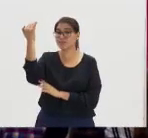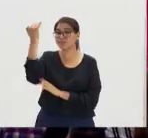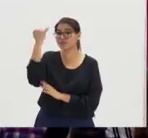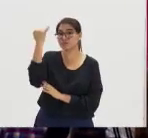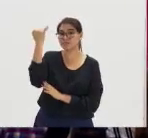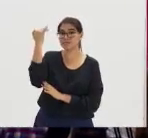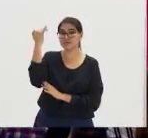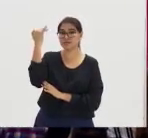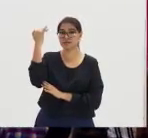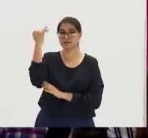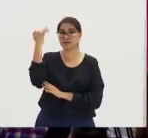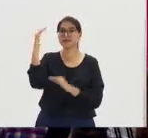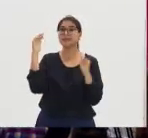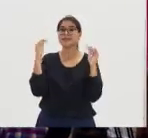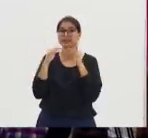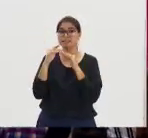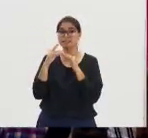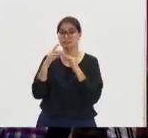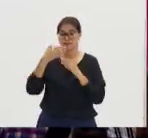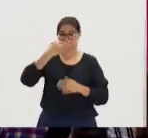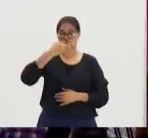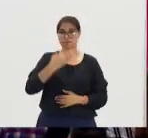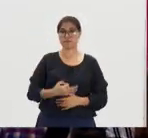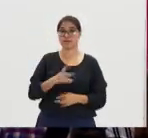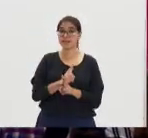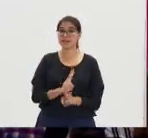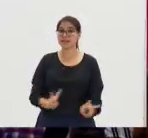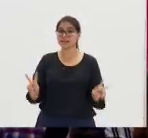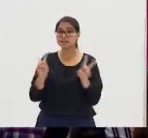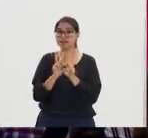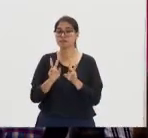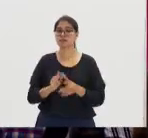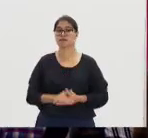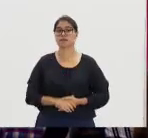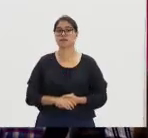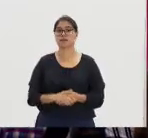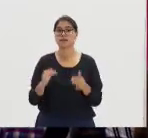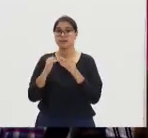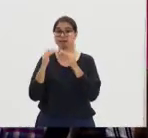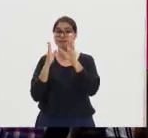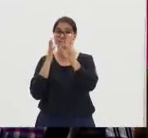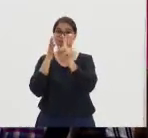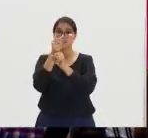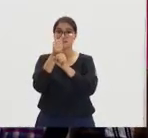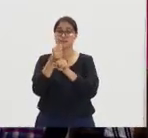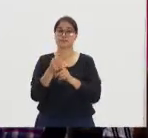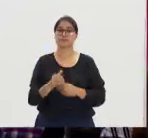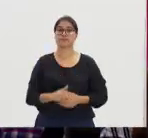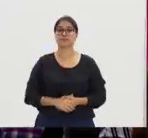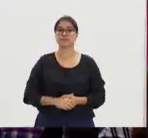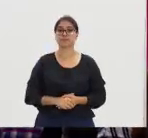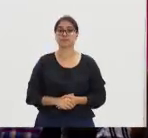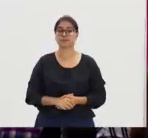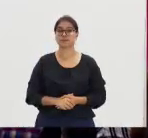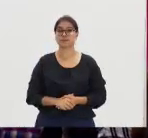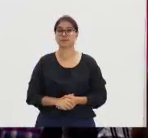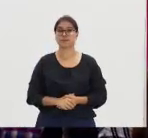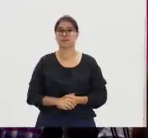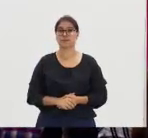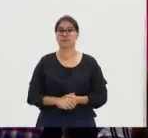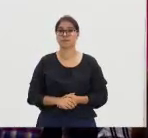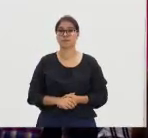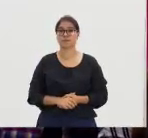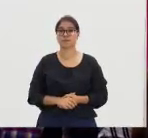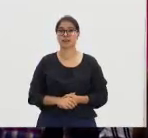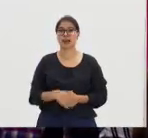Una persona con valores. Una persona con metas. Una persona que aunque no tenga